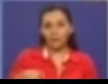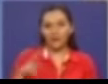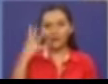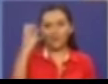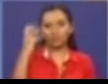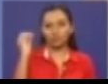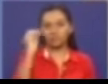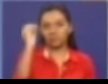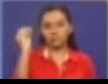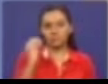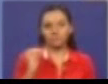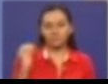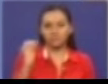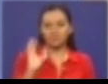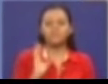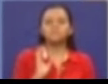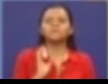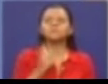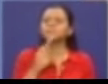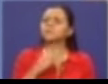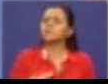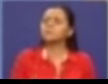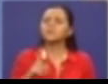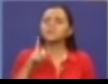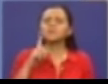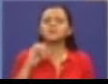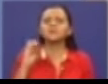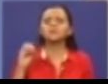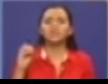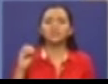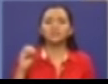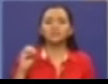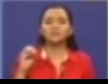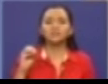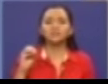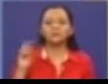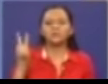14%. ¿Cuánto paga por nosotros el que recibe de 100 a 200 salarios?